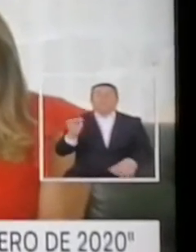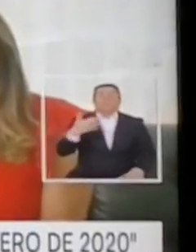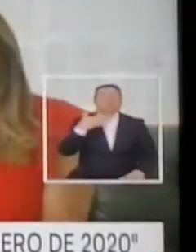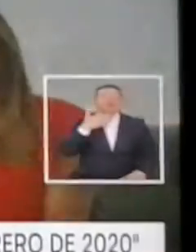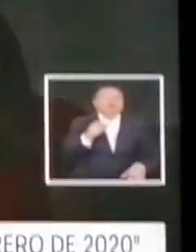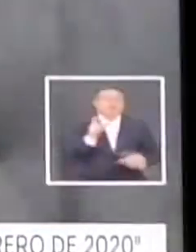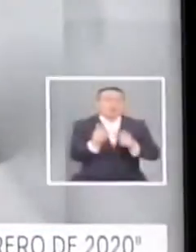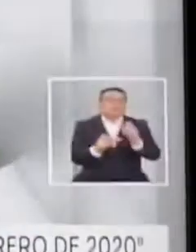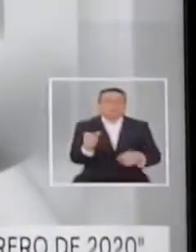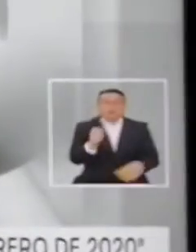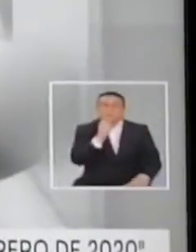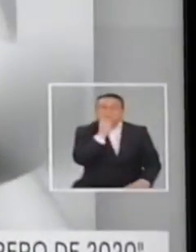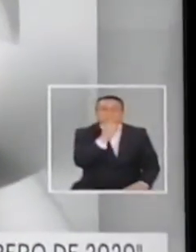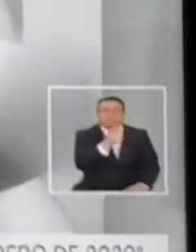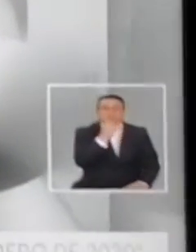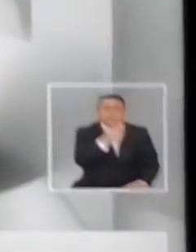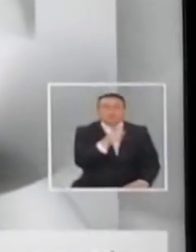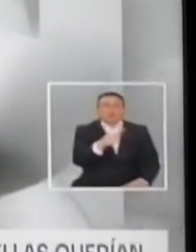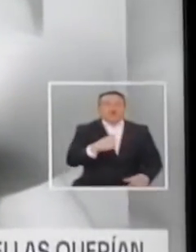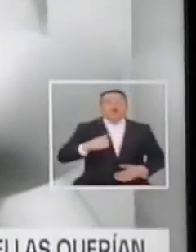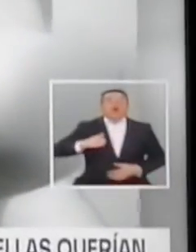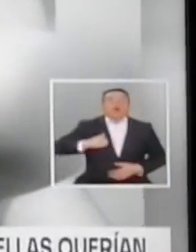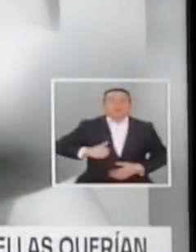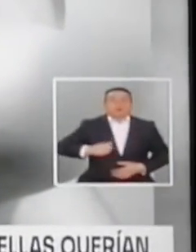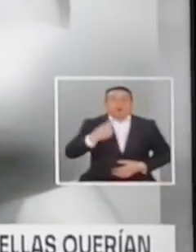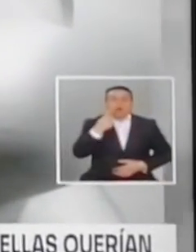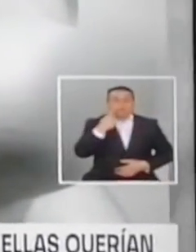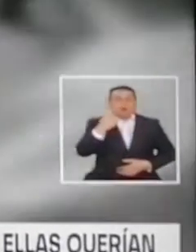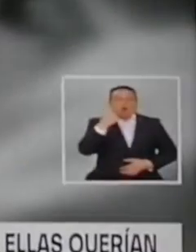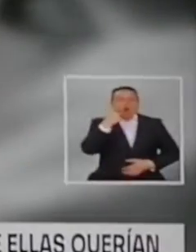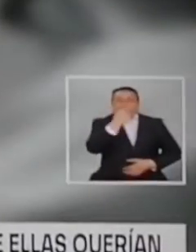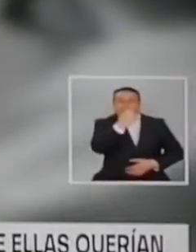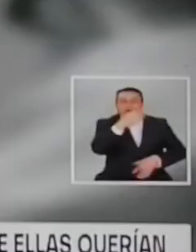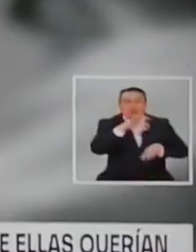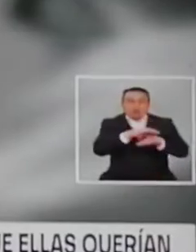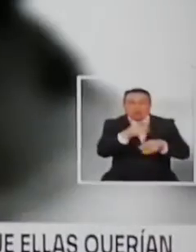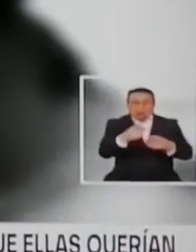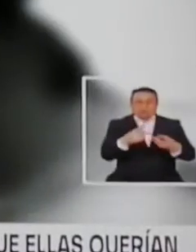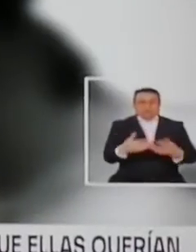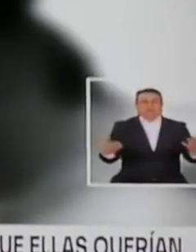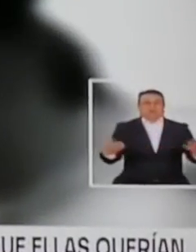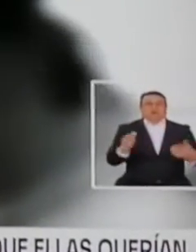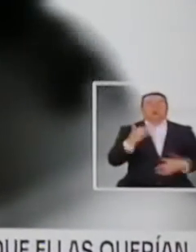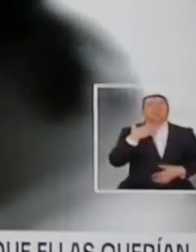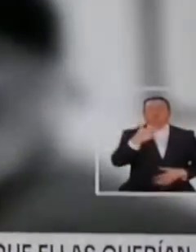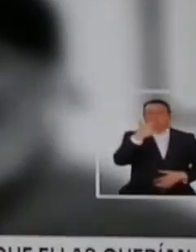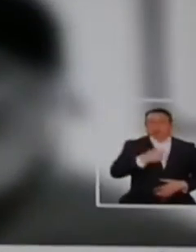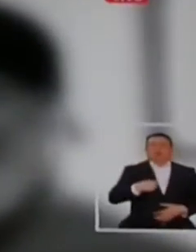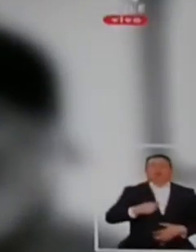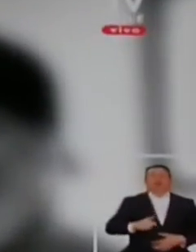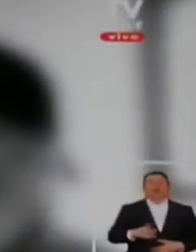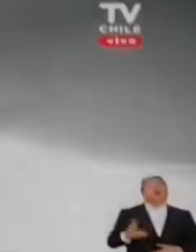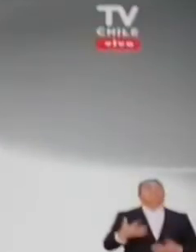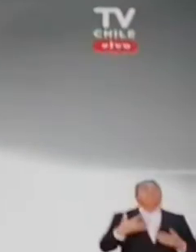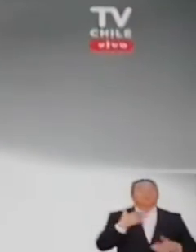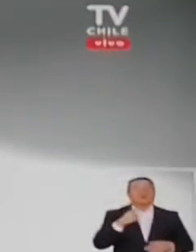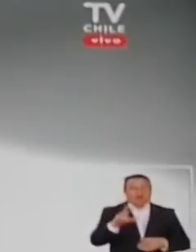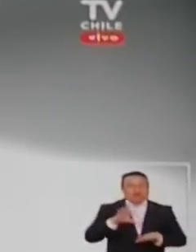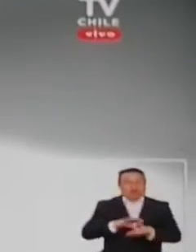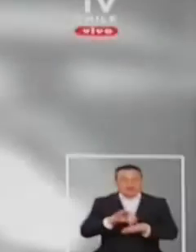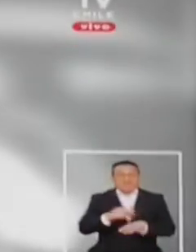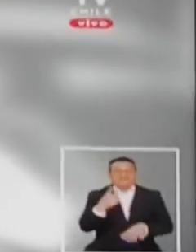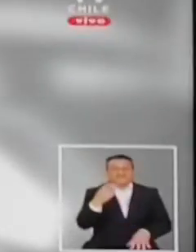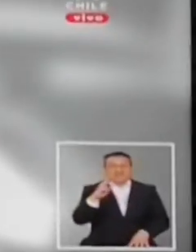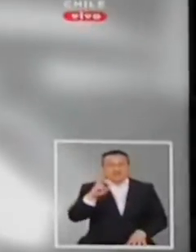las pacientes denuncian que las opera una oftalmóloga y no él. La doctora Verónica es parte del equipo y